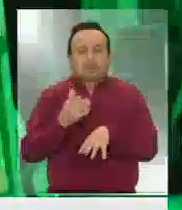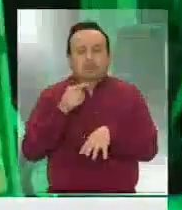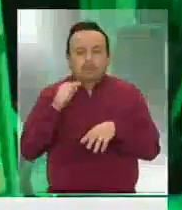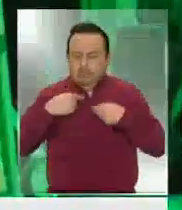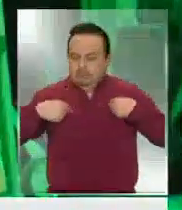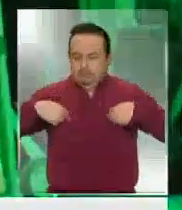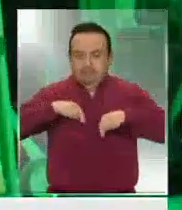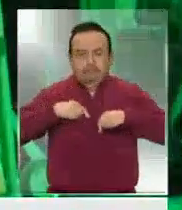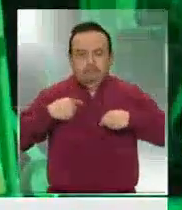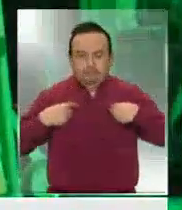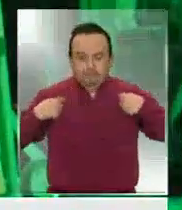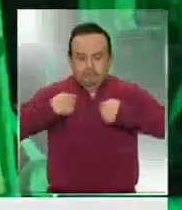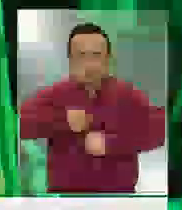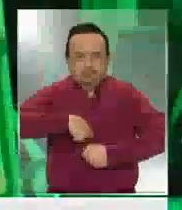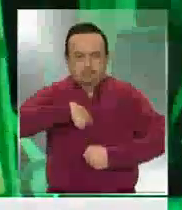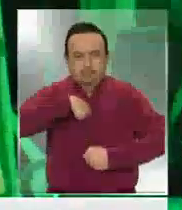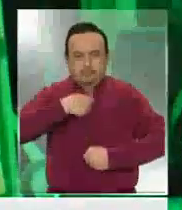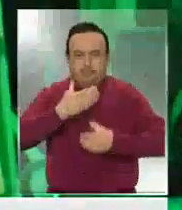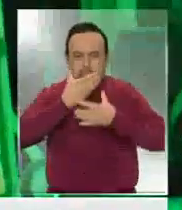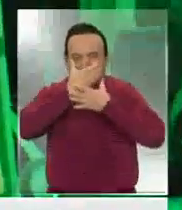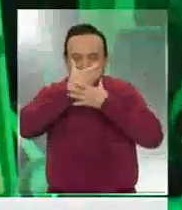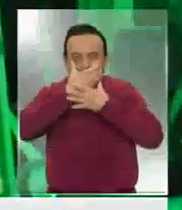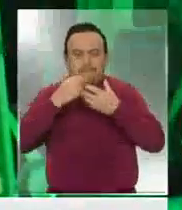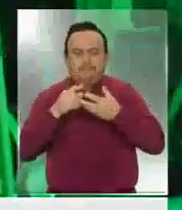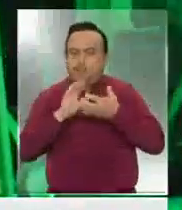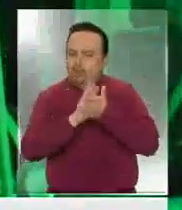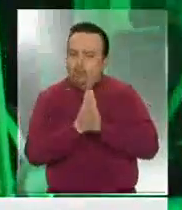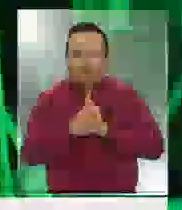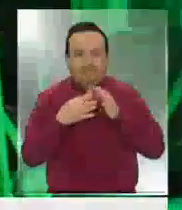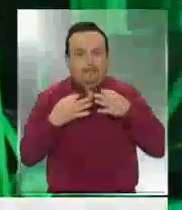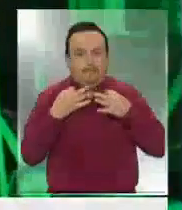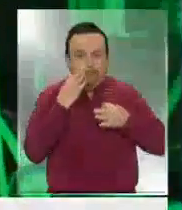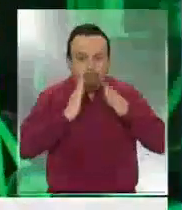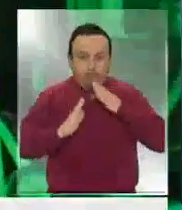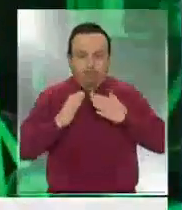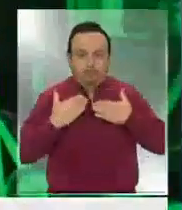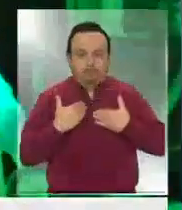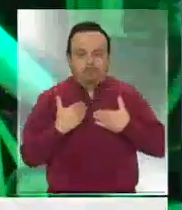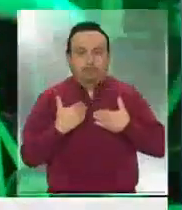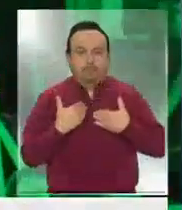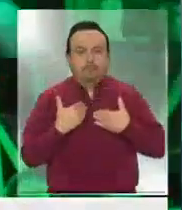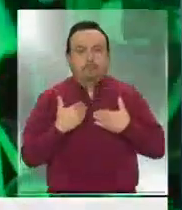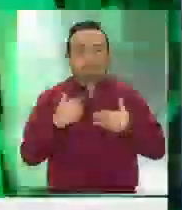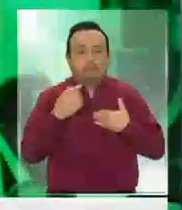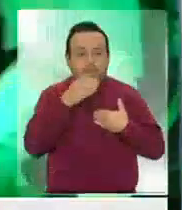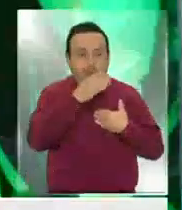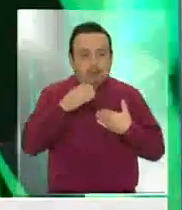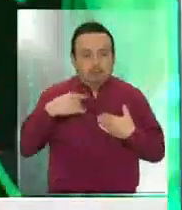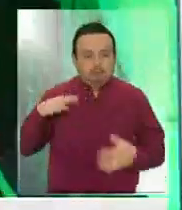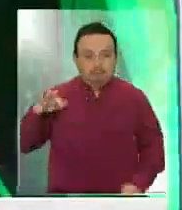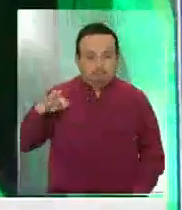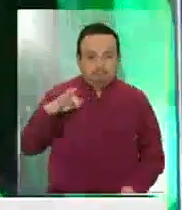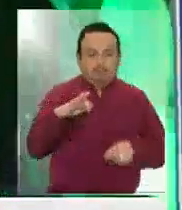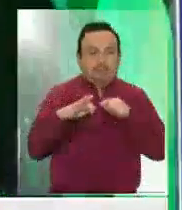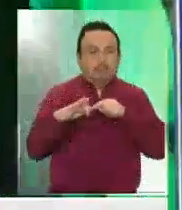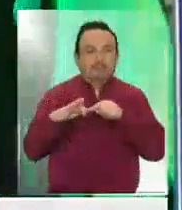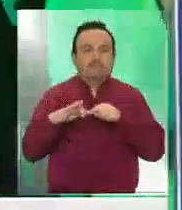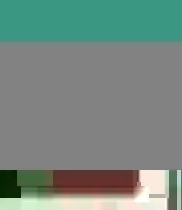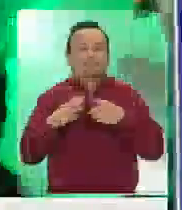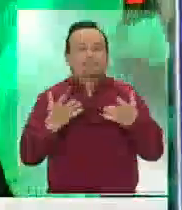del personal sanitario que lo viene apoyando y del personal de la tripulación de la aeronave. Entonces la